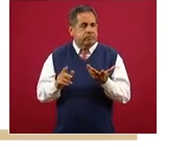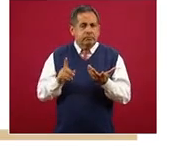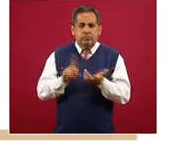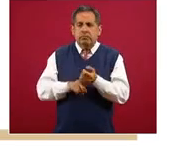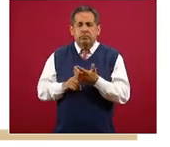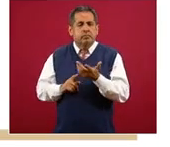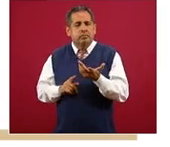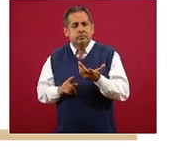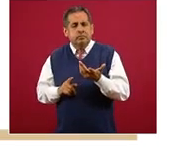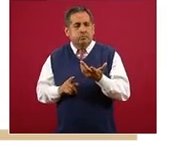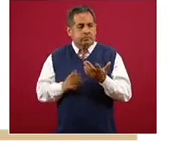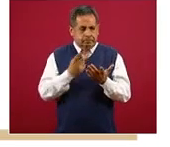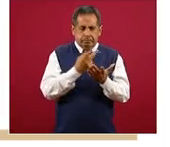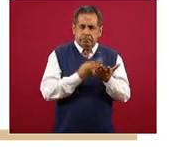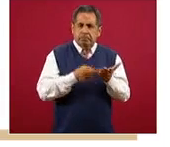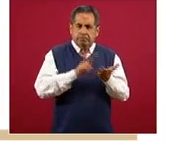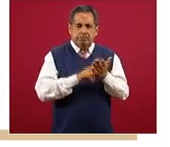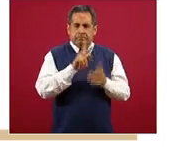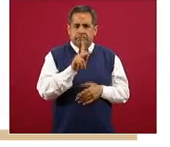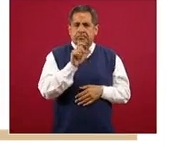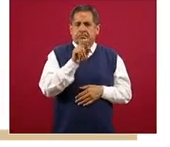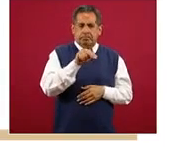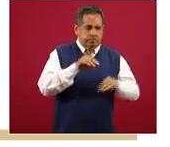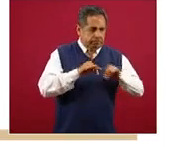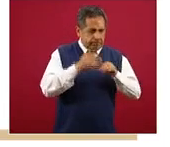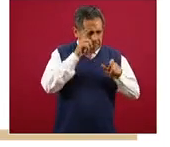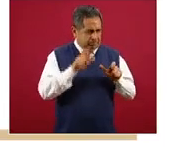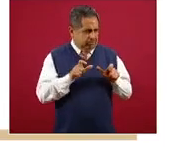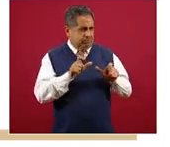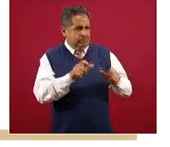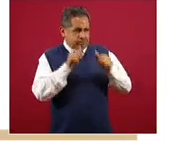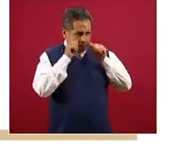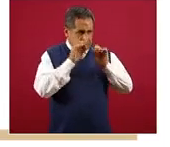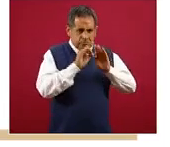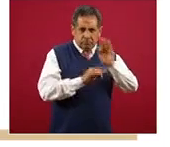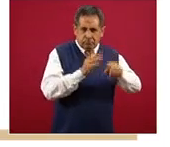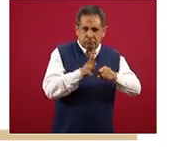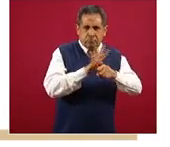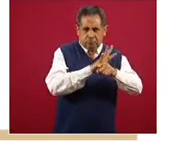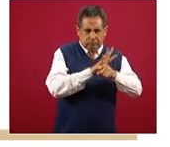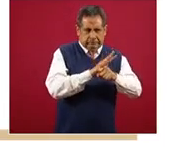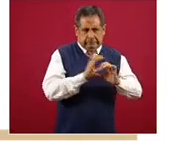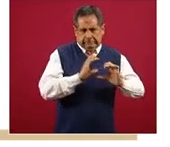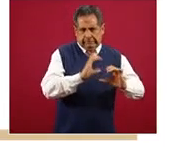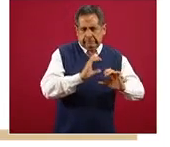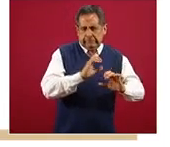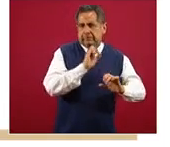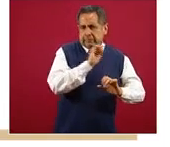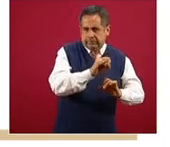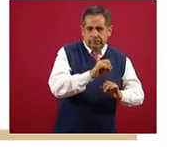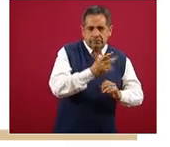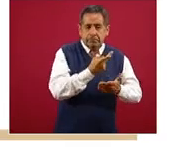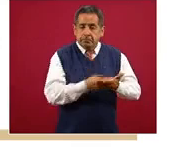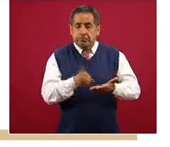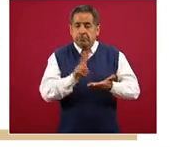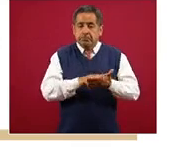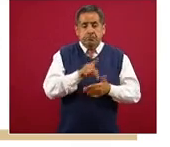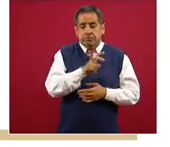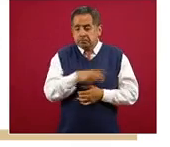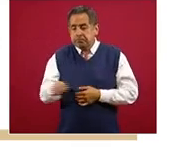a la estrategia de contención y atención de la pandemia por coronavirus, sino también